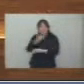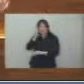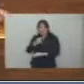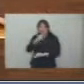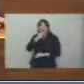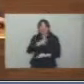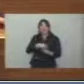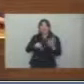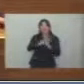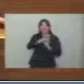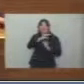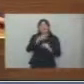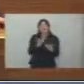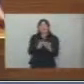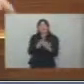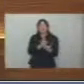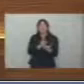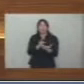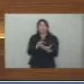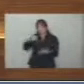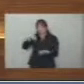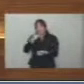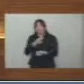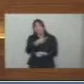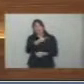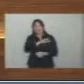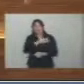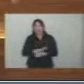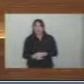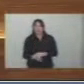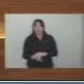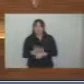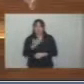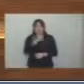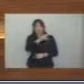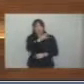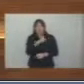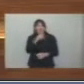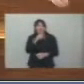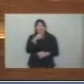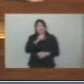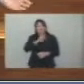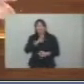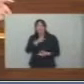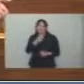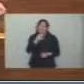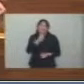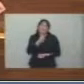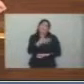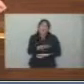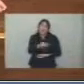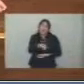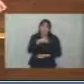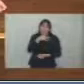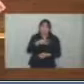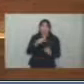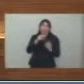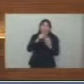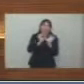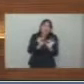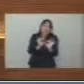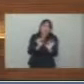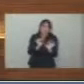malos porque no la habrían traído. Si hubieran venido a decir que se aplicaba para otra cosa, hubieran dicho que era malo porque lo traían para esa cosa.